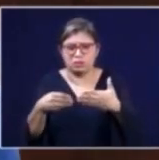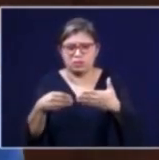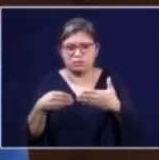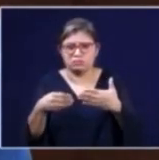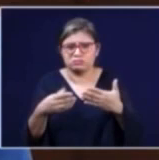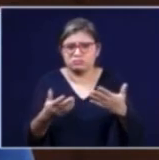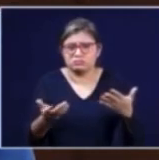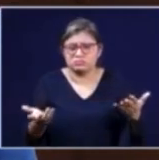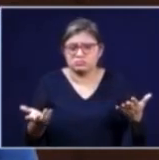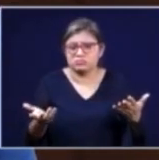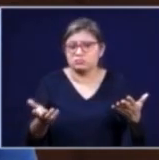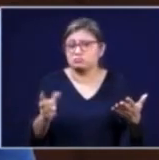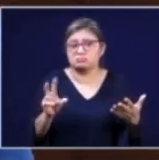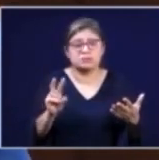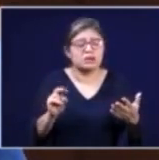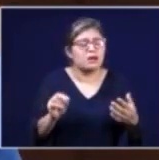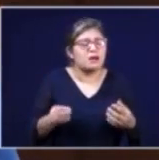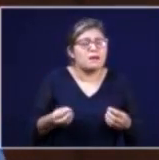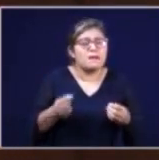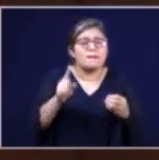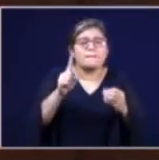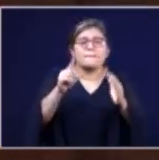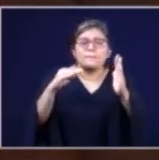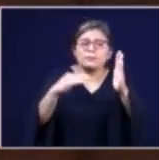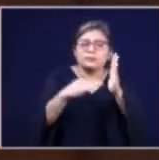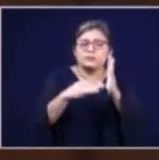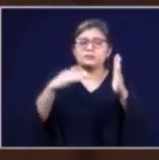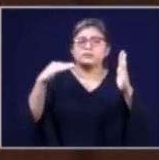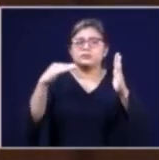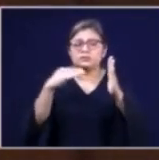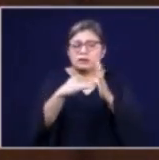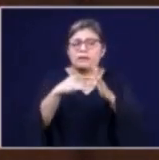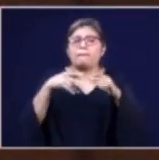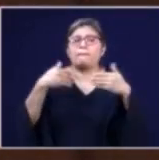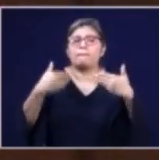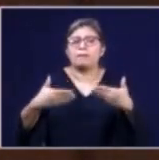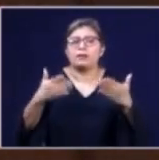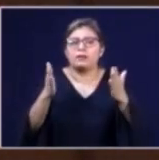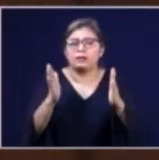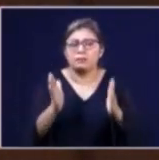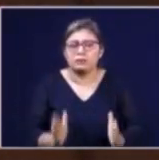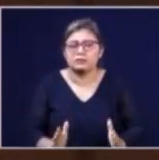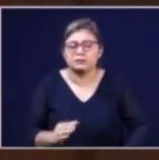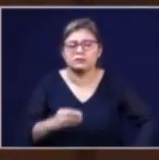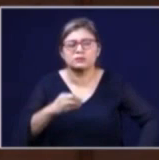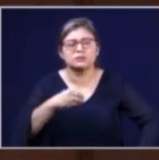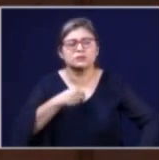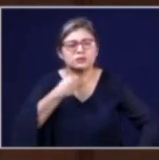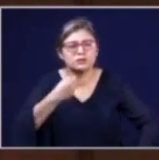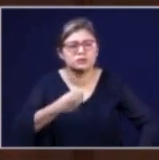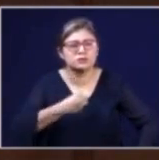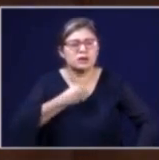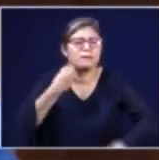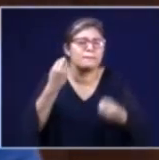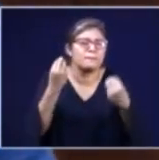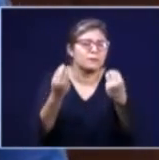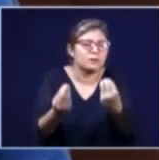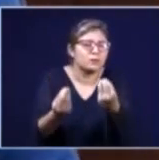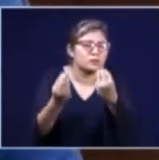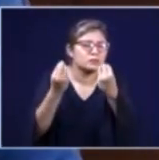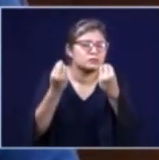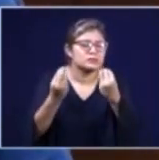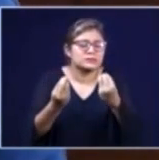a millones de panameños y panameñas que están sufriendo en este momento. Hay un entramado jurídico-legal